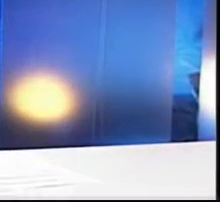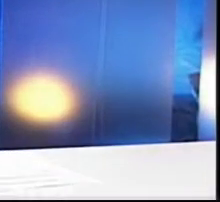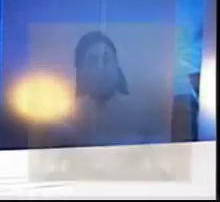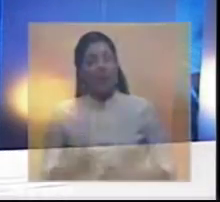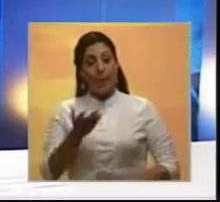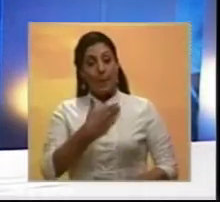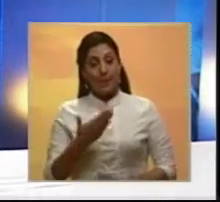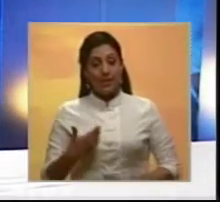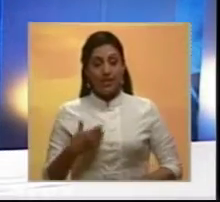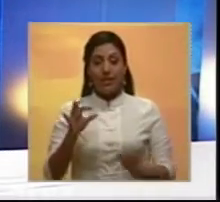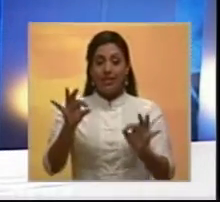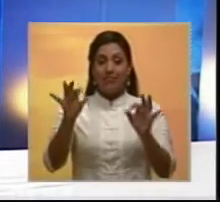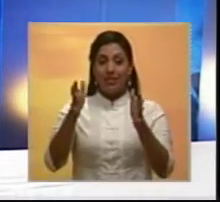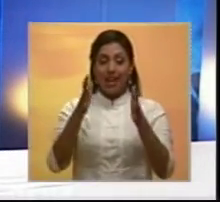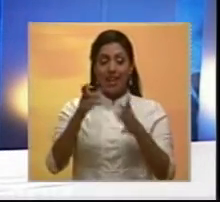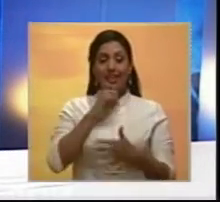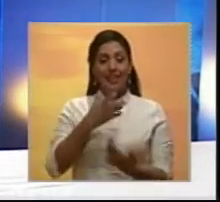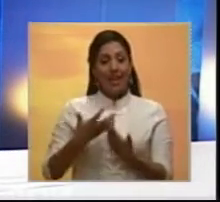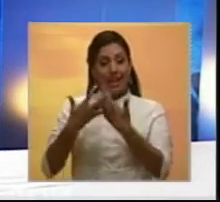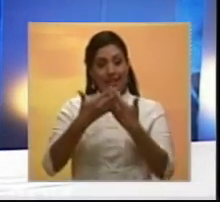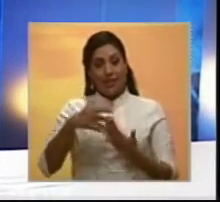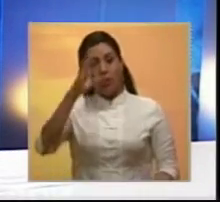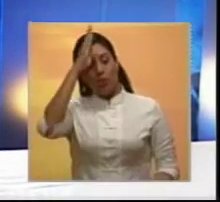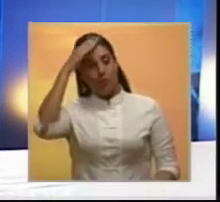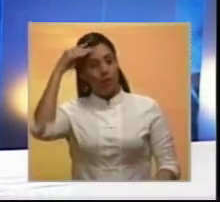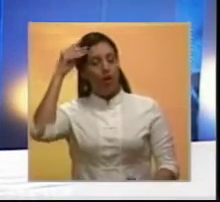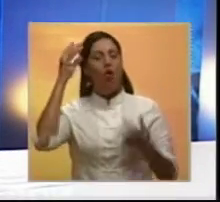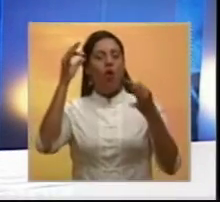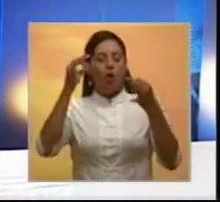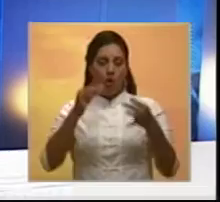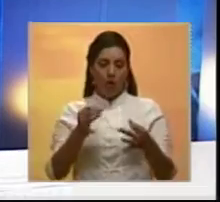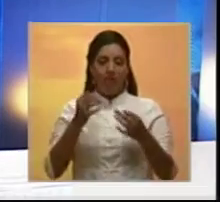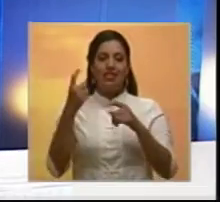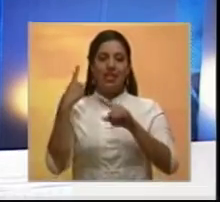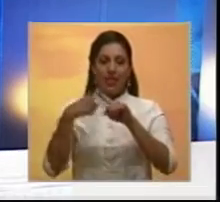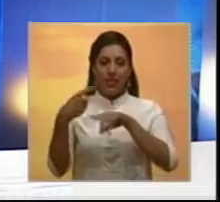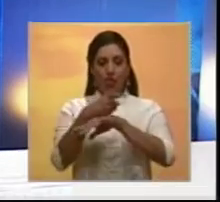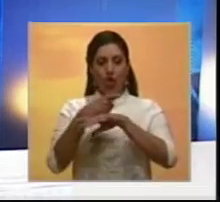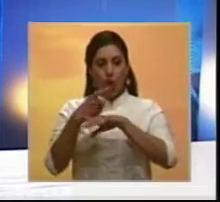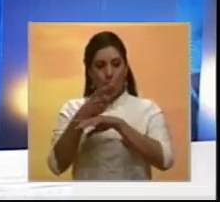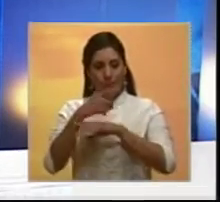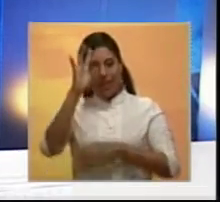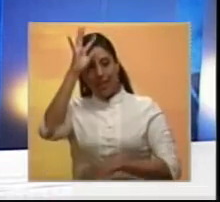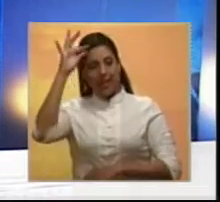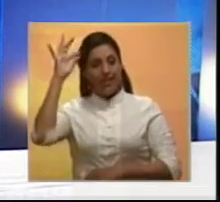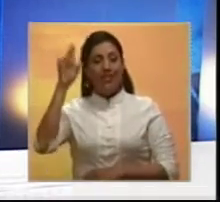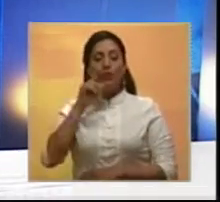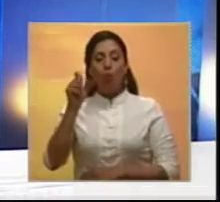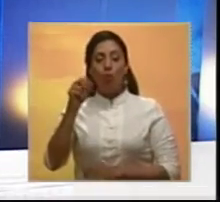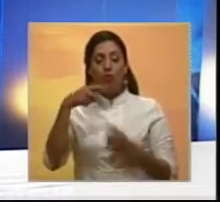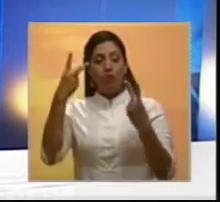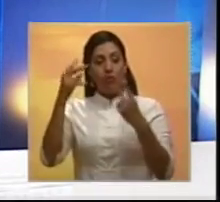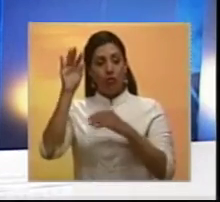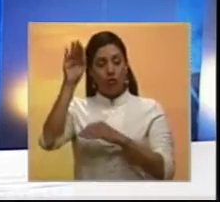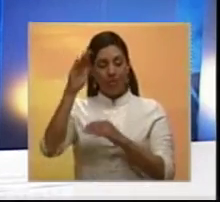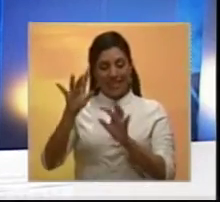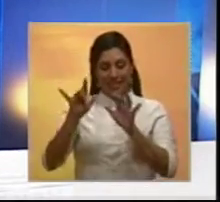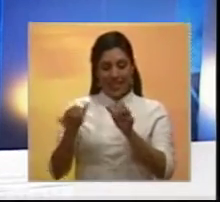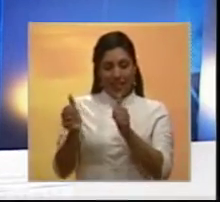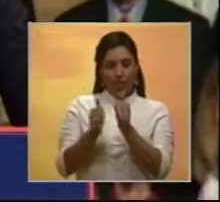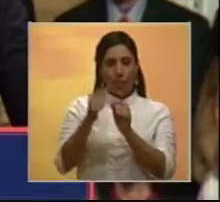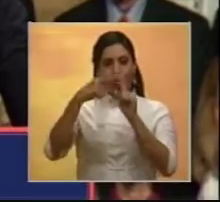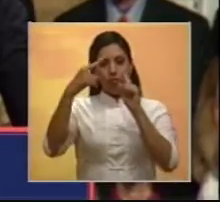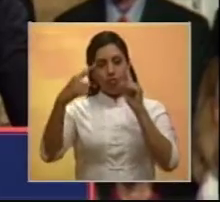El presidente electo de Estados Unidos, Donald Trump, confirmó al ex gobernador de Texas, Rick Perry, como su futuro secretario de